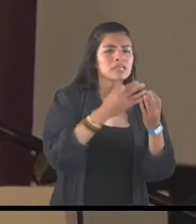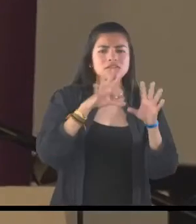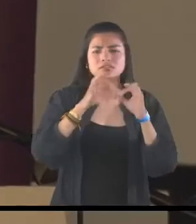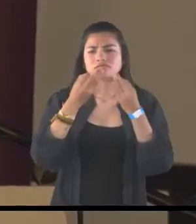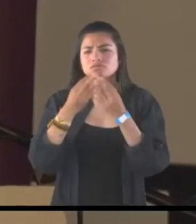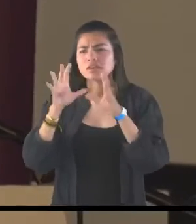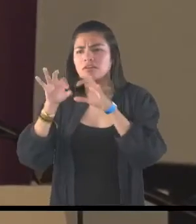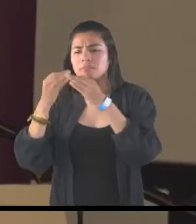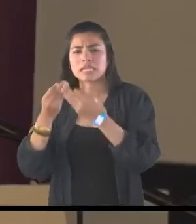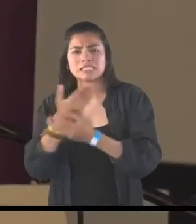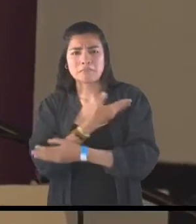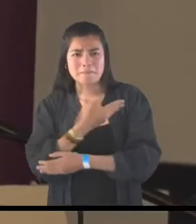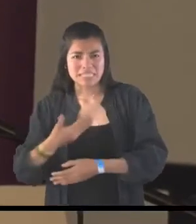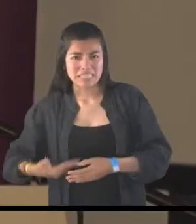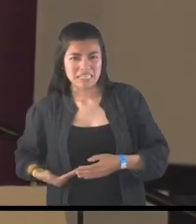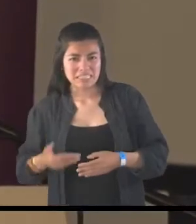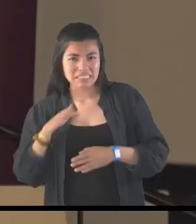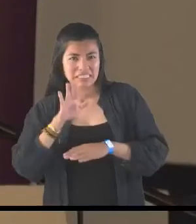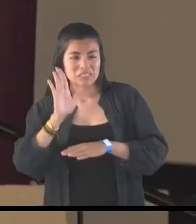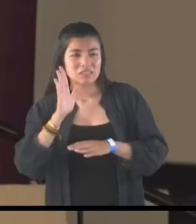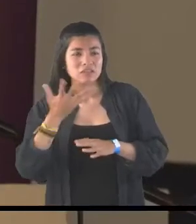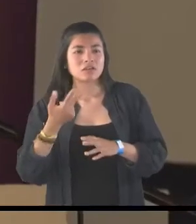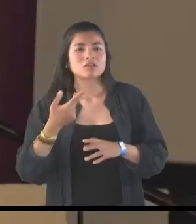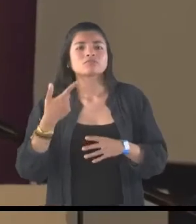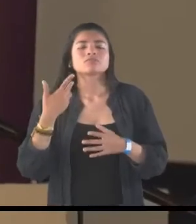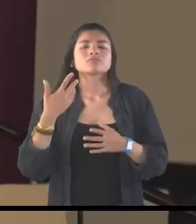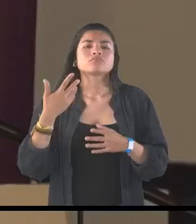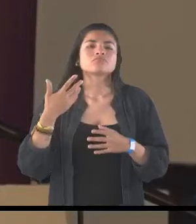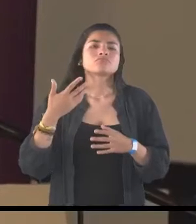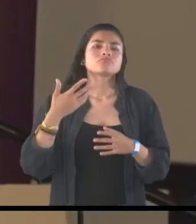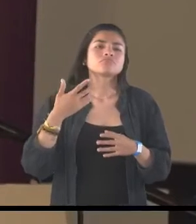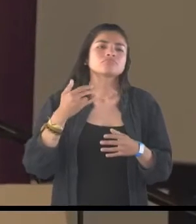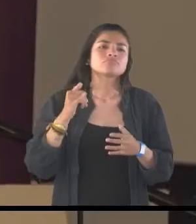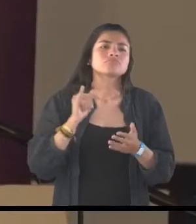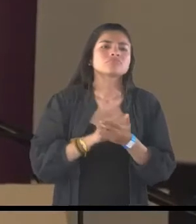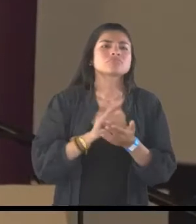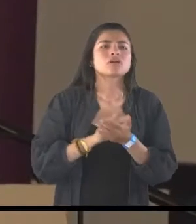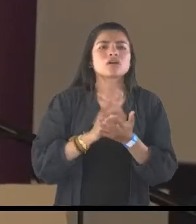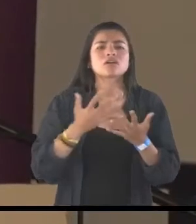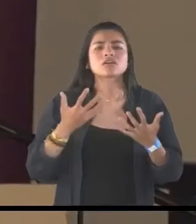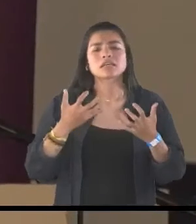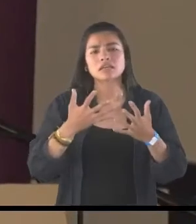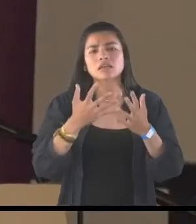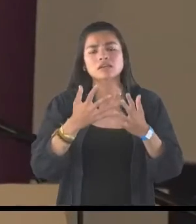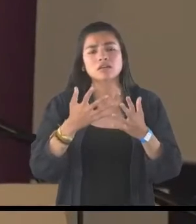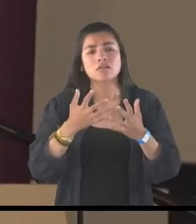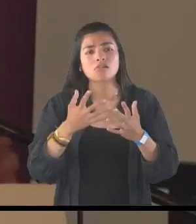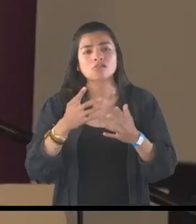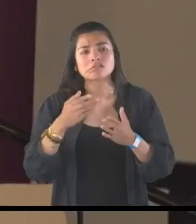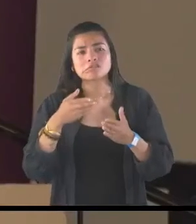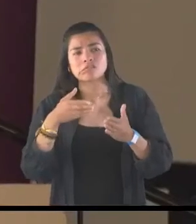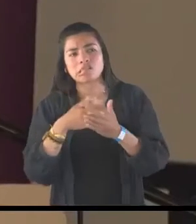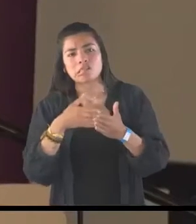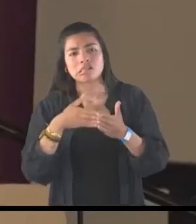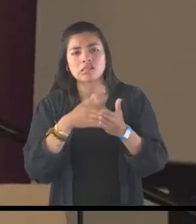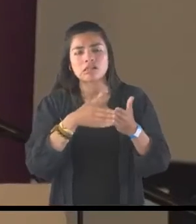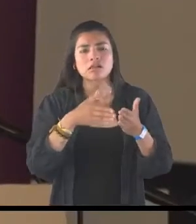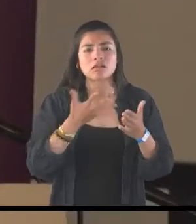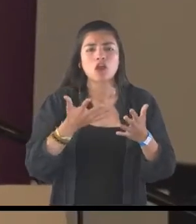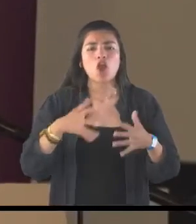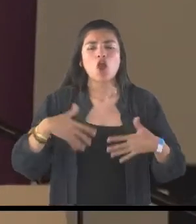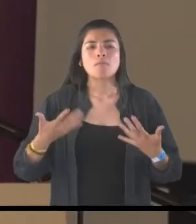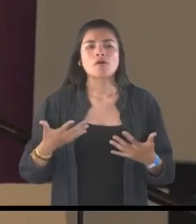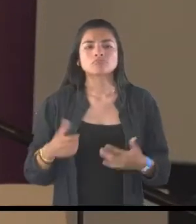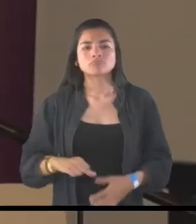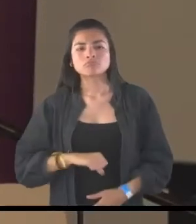obstaculizando un gobierno que quiere trabajar por esta Colombia olvidada, ¿cómo pueden sacar pecho